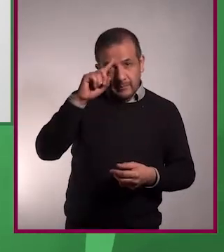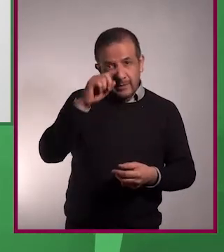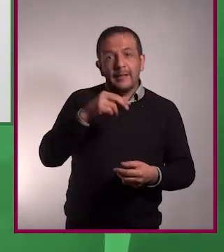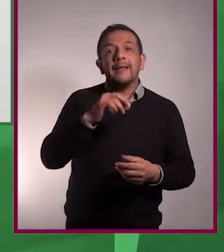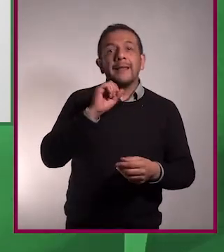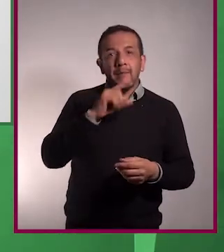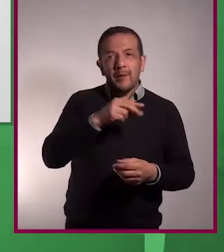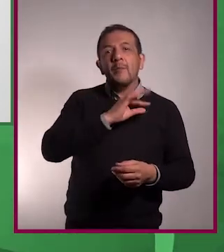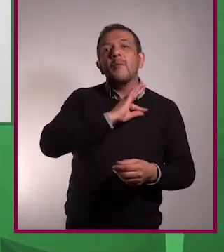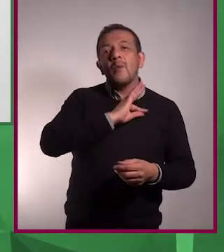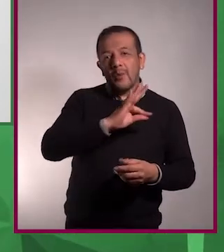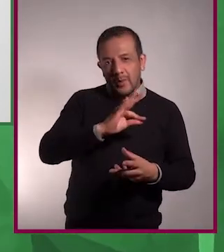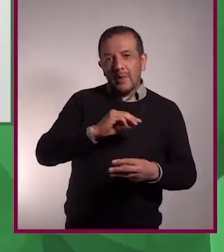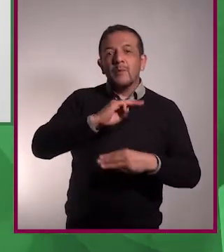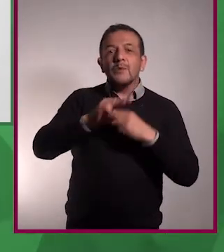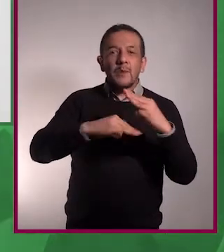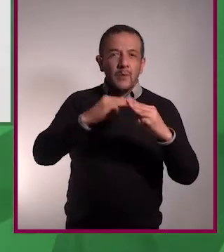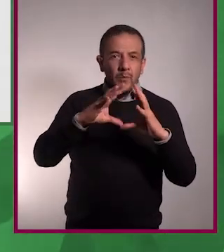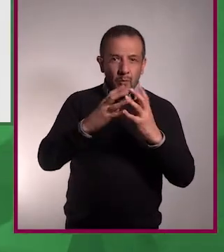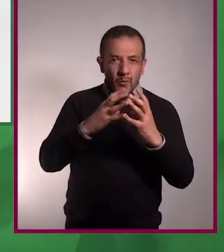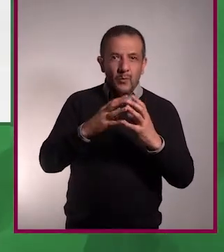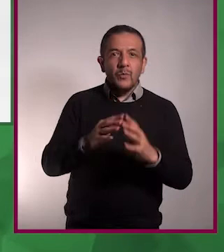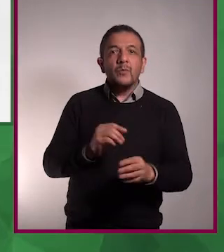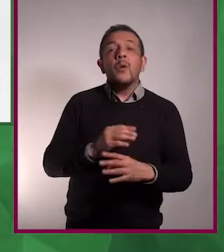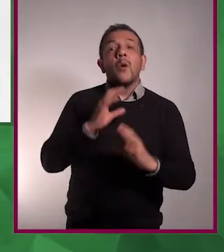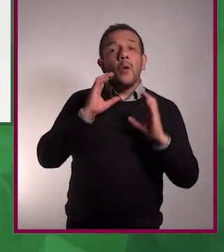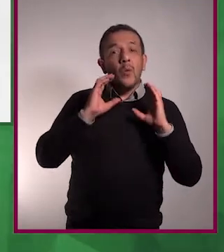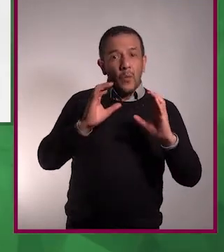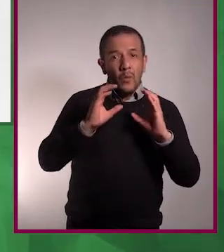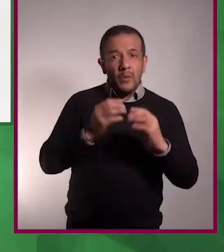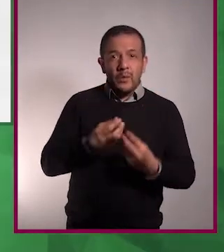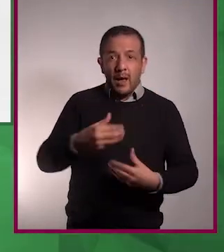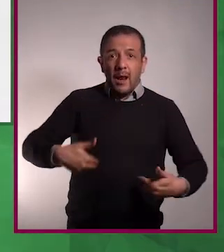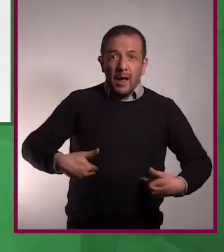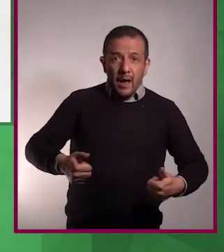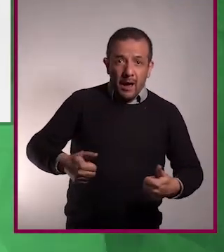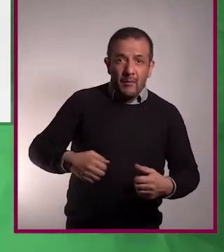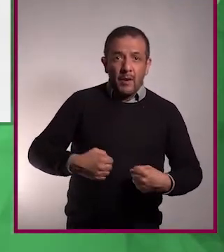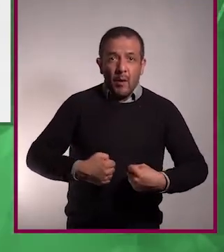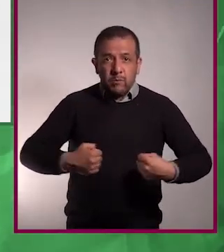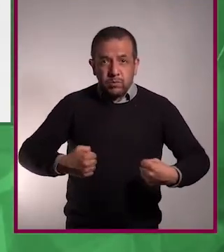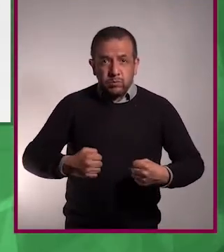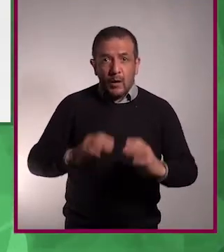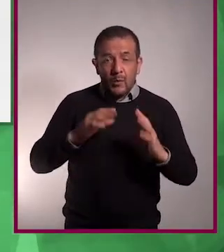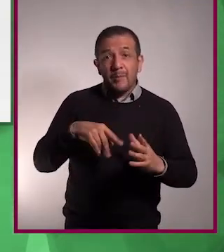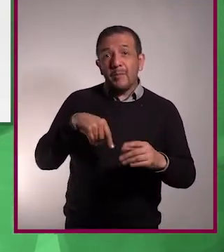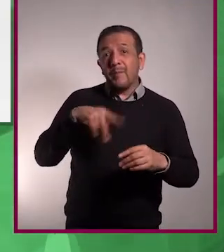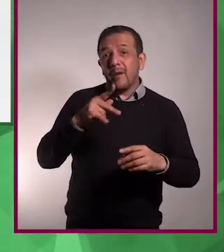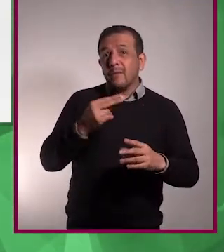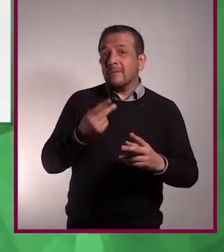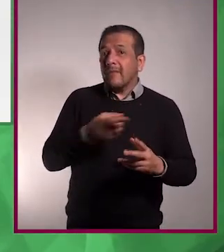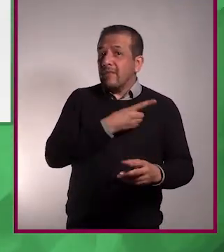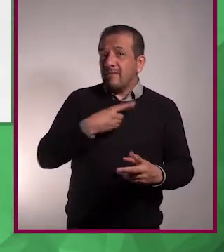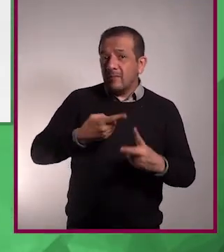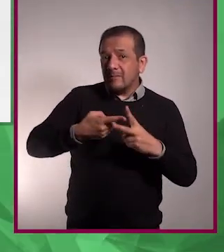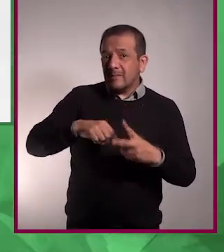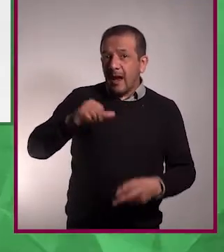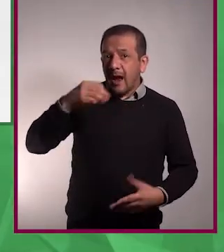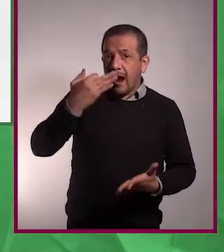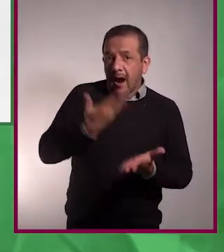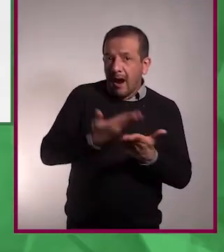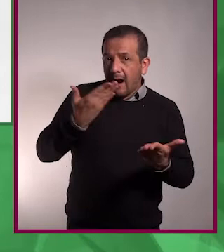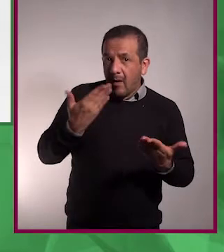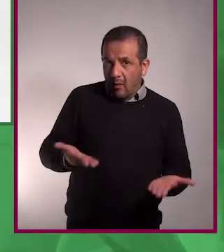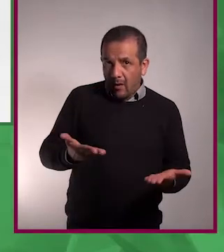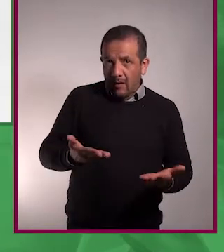estas medidas, aún es posible un mundo sin los dos extremos de la malnutrición, el hambre y la obesidad. Pero debemos comenzar hoy.